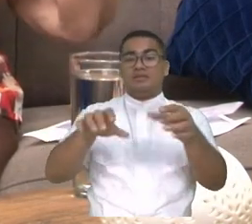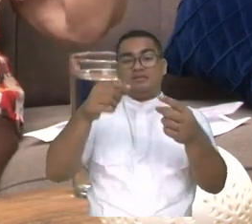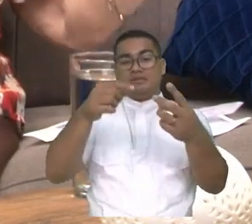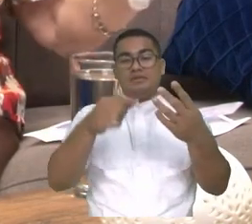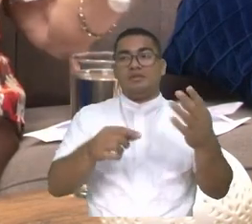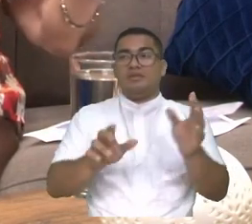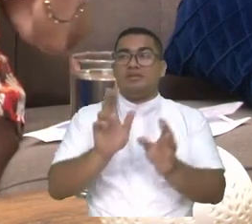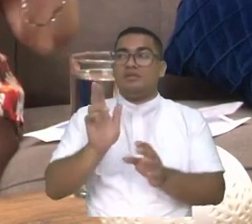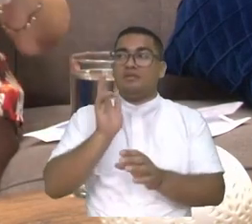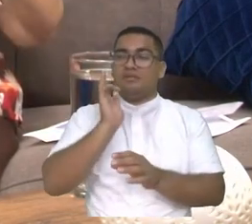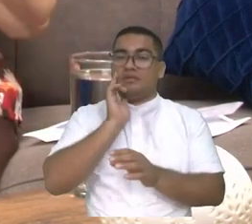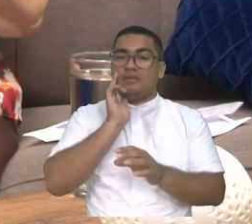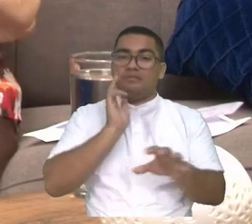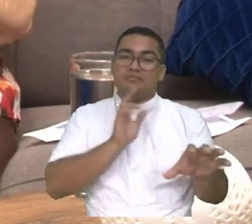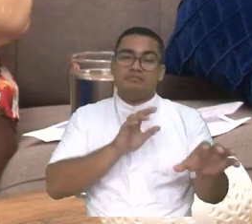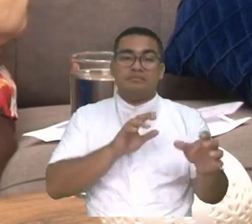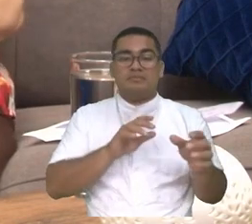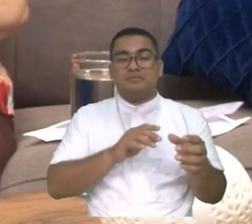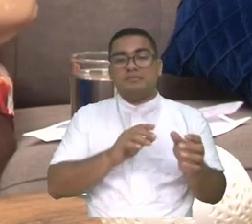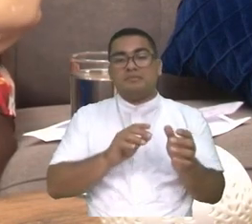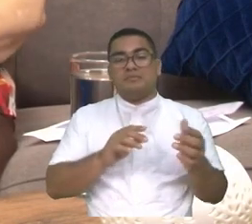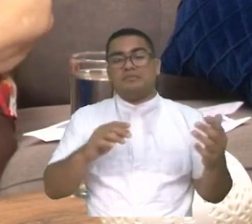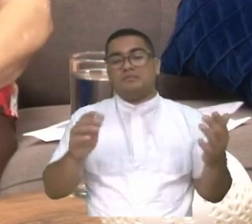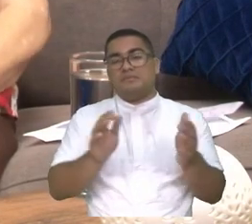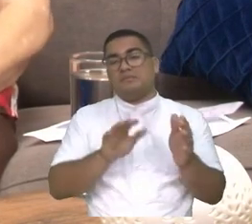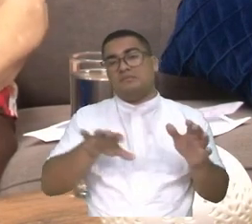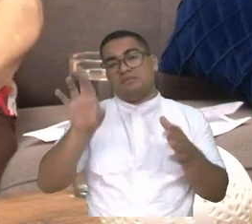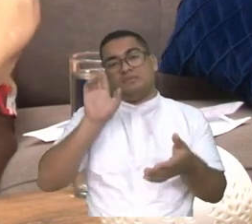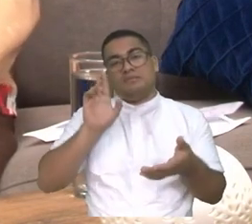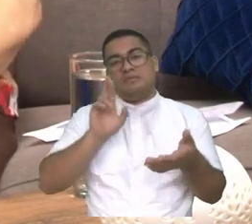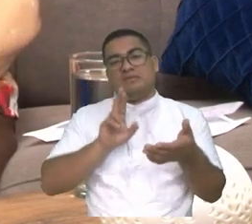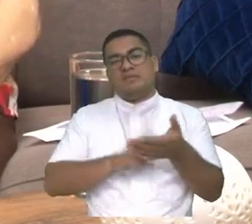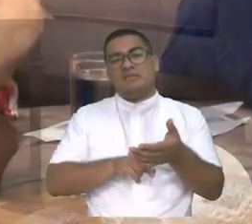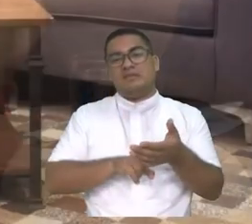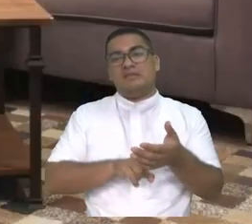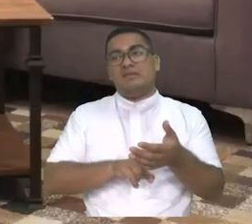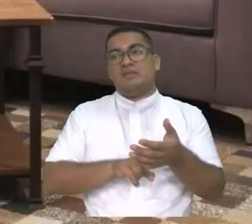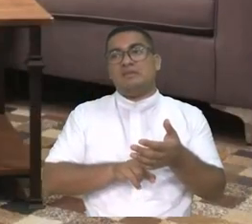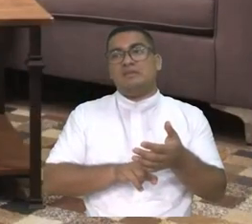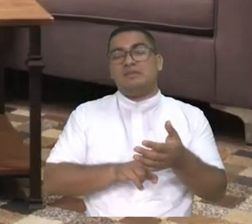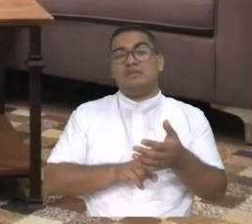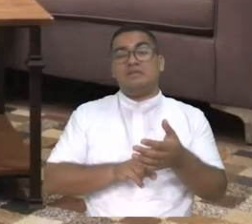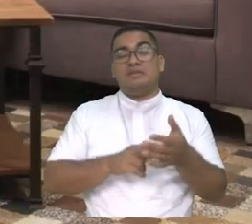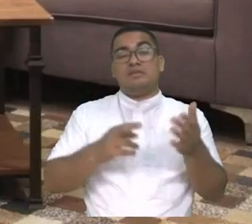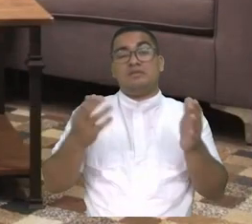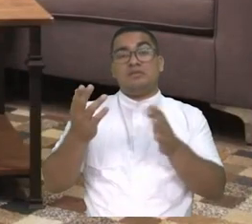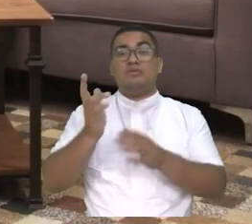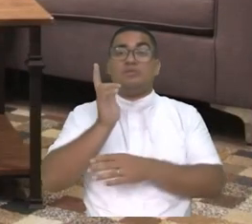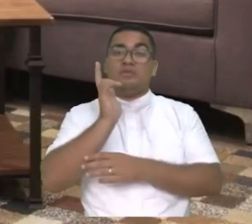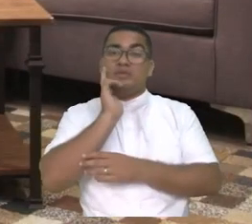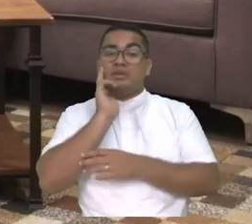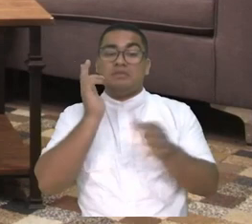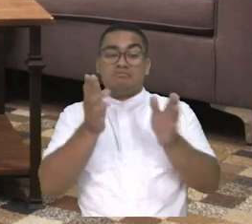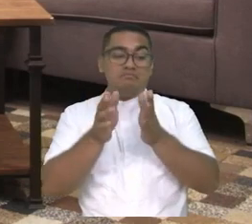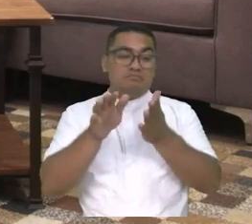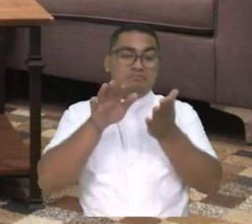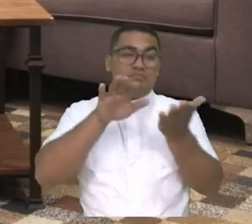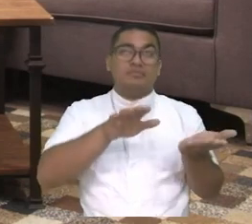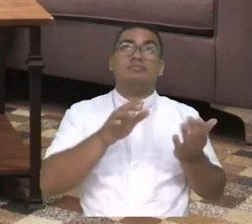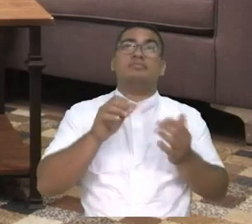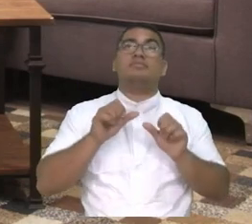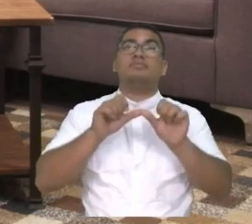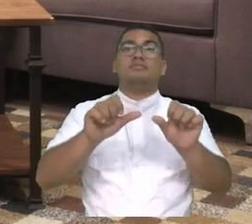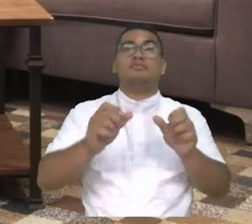actividades primeras, conmemorando la fecha de partida a la eternidad de nuestro